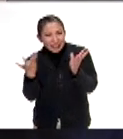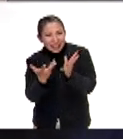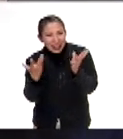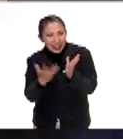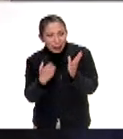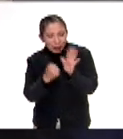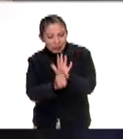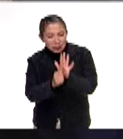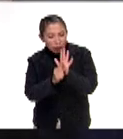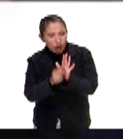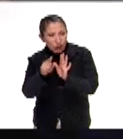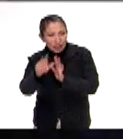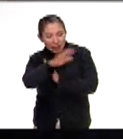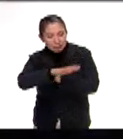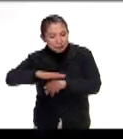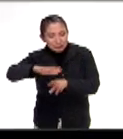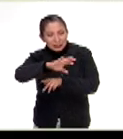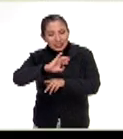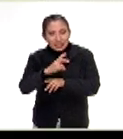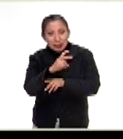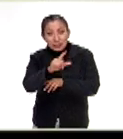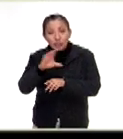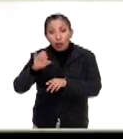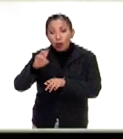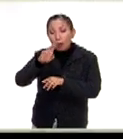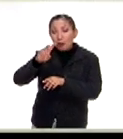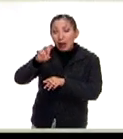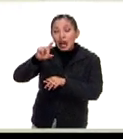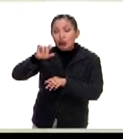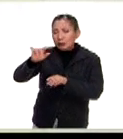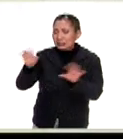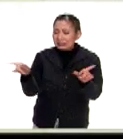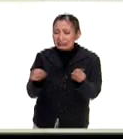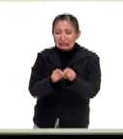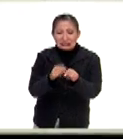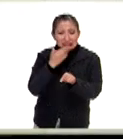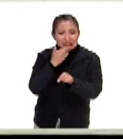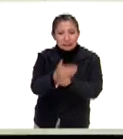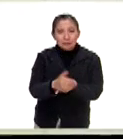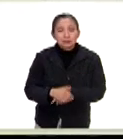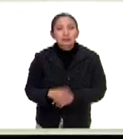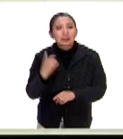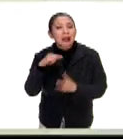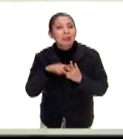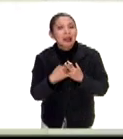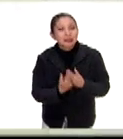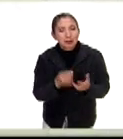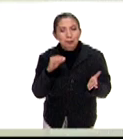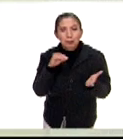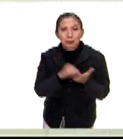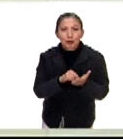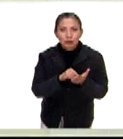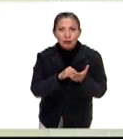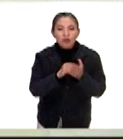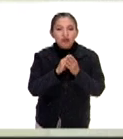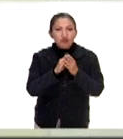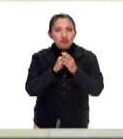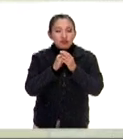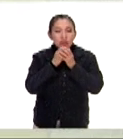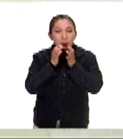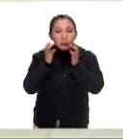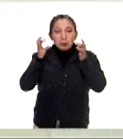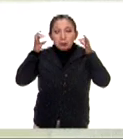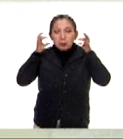una iconografía alrededor de Chávez, Covarrubias la sintetiza perfectamente bien. Para empezar, pone la barba